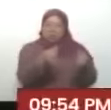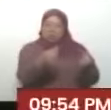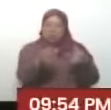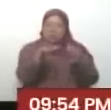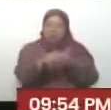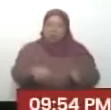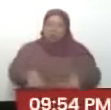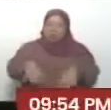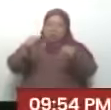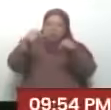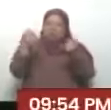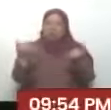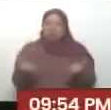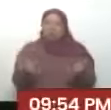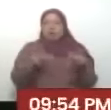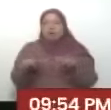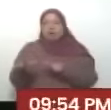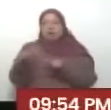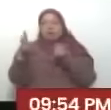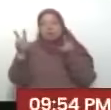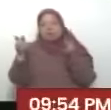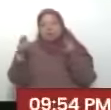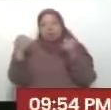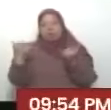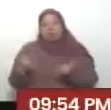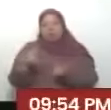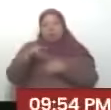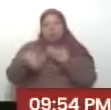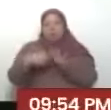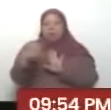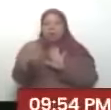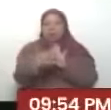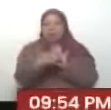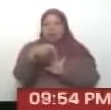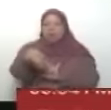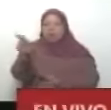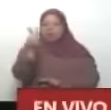rescataremos. Y lo estamos rescatando. Bravo. Tenemos un nuevo estado. Bravo.